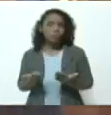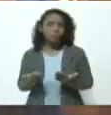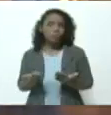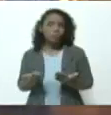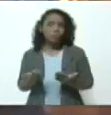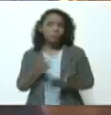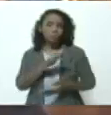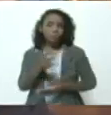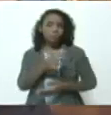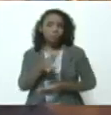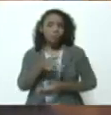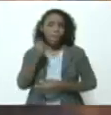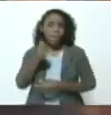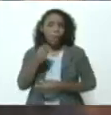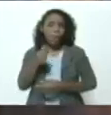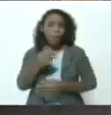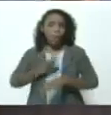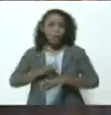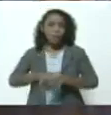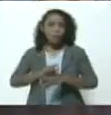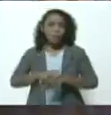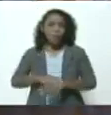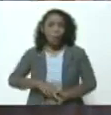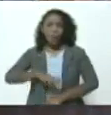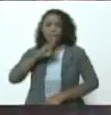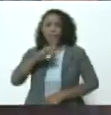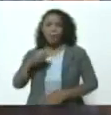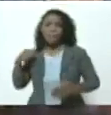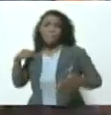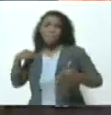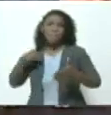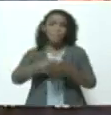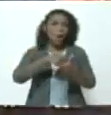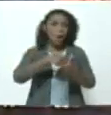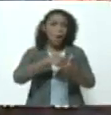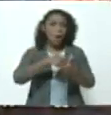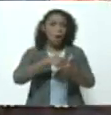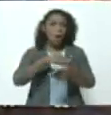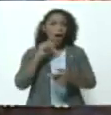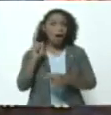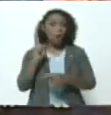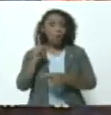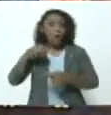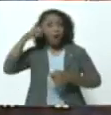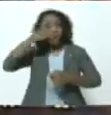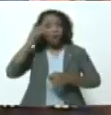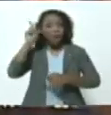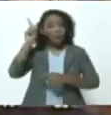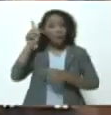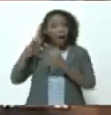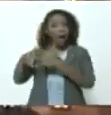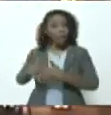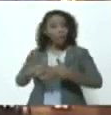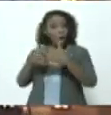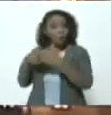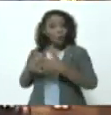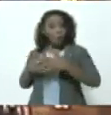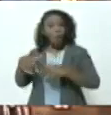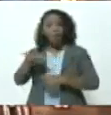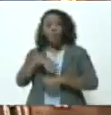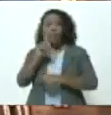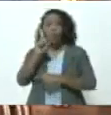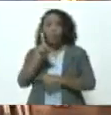hace poco ocurrió un terrible accidente en un rodaje en Estados Unidos, donde un